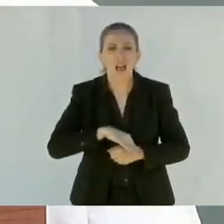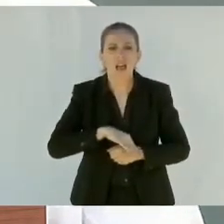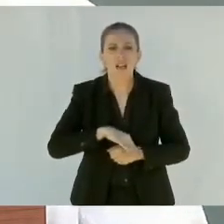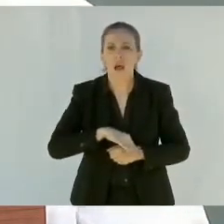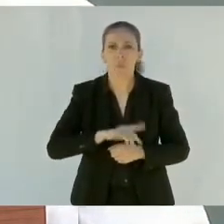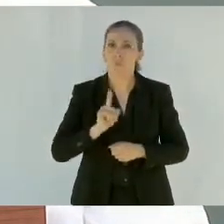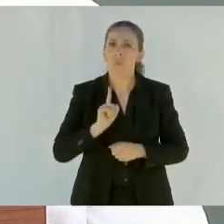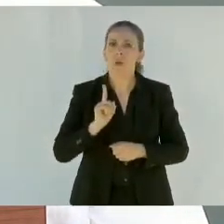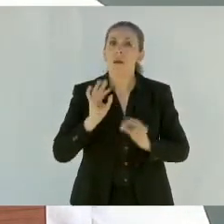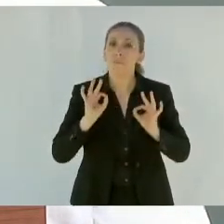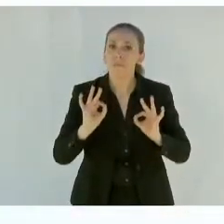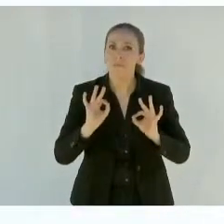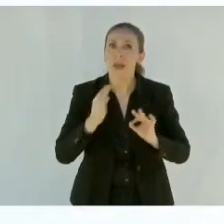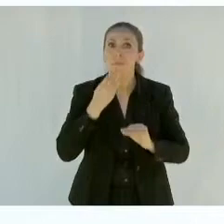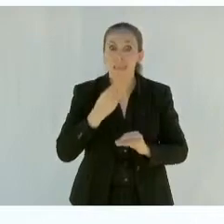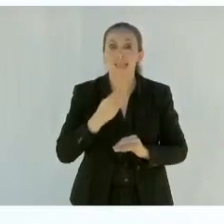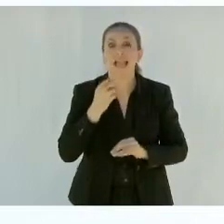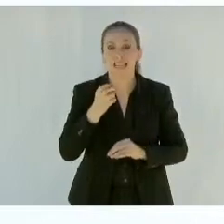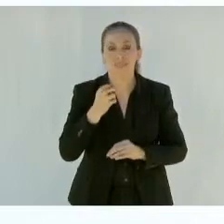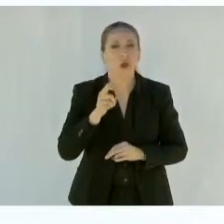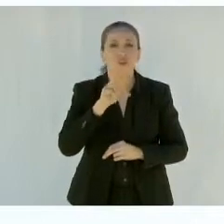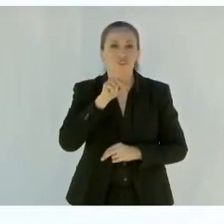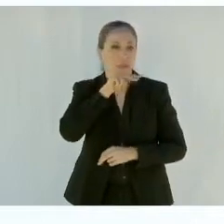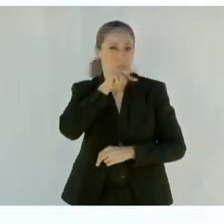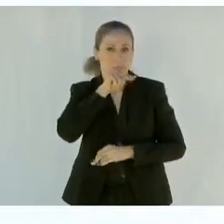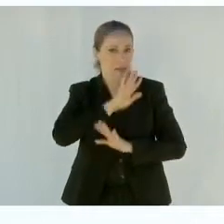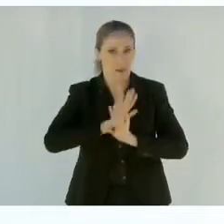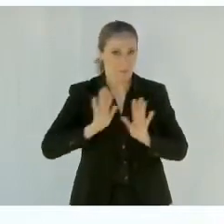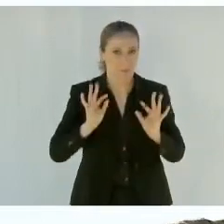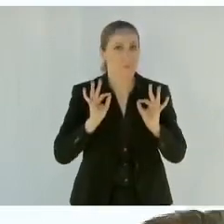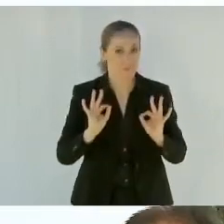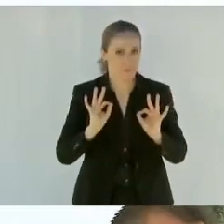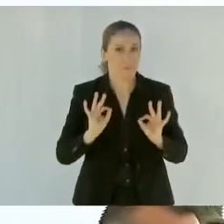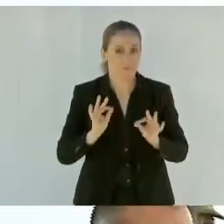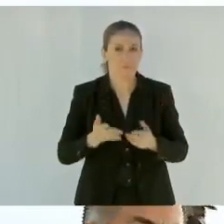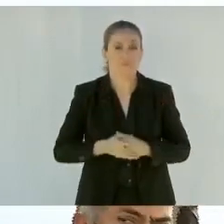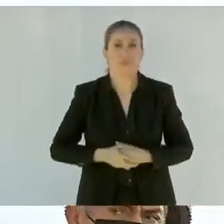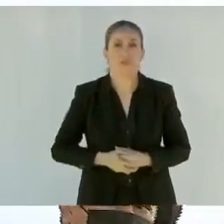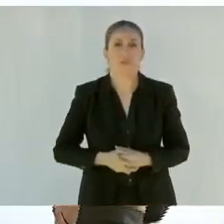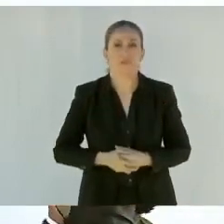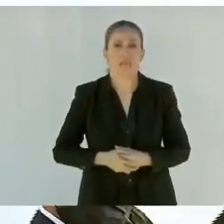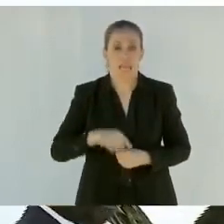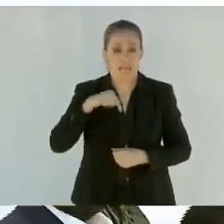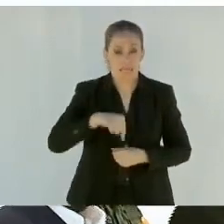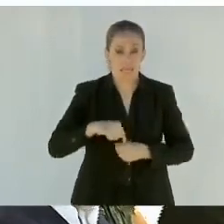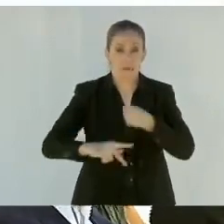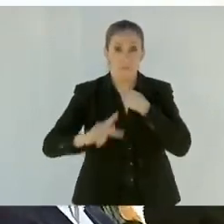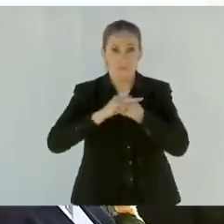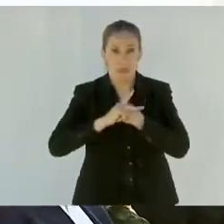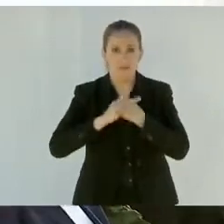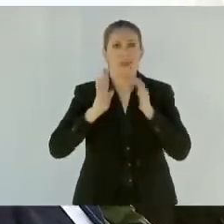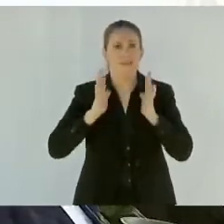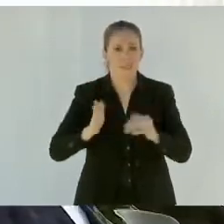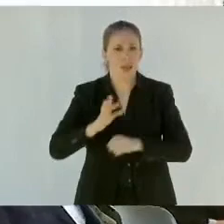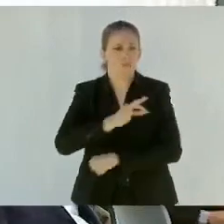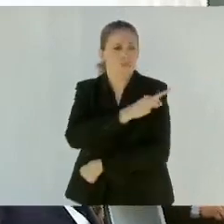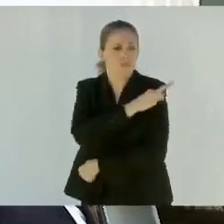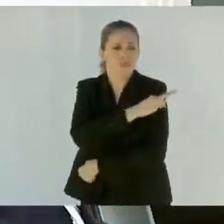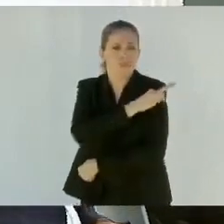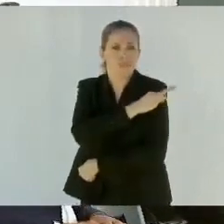que preocupen. En el caso de nuestro país, llevamos aplicadas